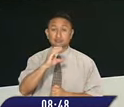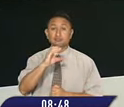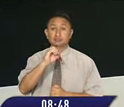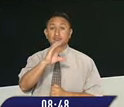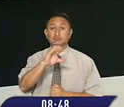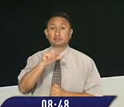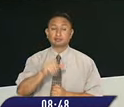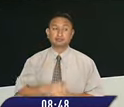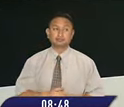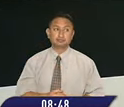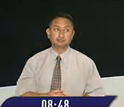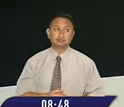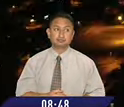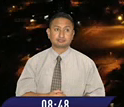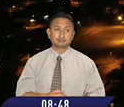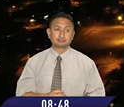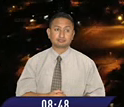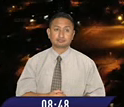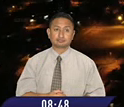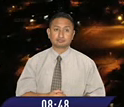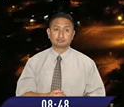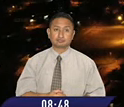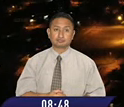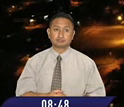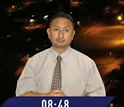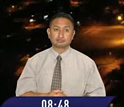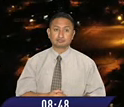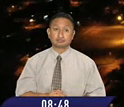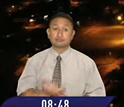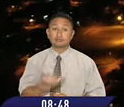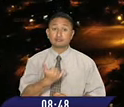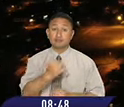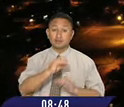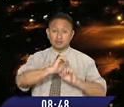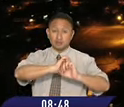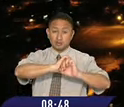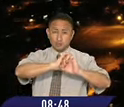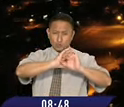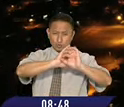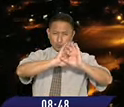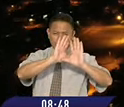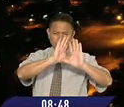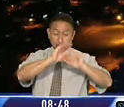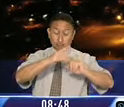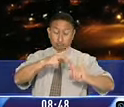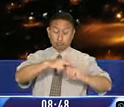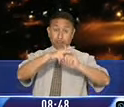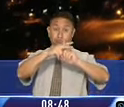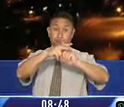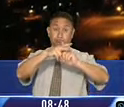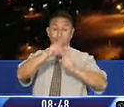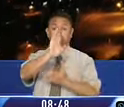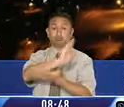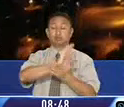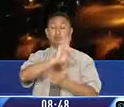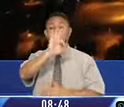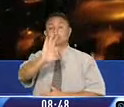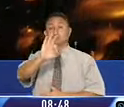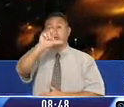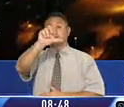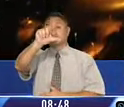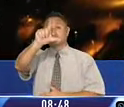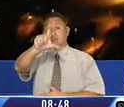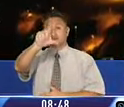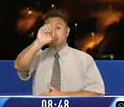Orellana. La tranquilidad de la madrugada se convulsionó repentinamente para quienes viven en el barrio La Floresta del Coca, capital